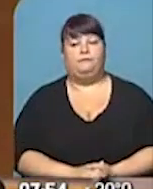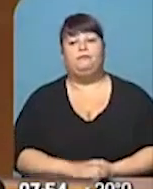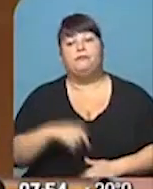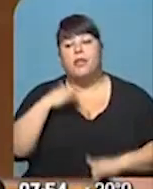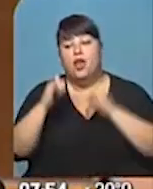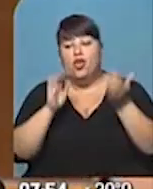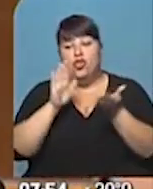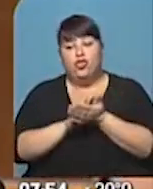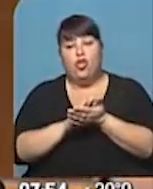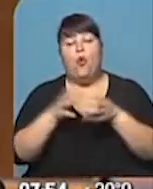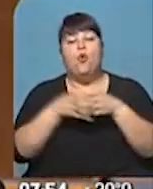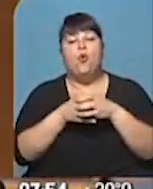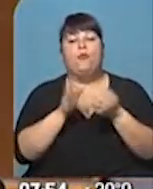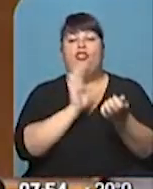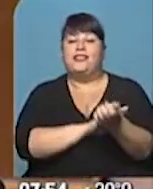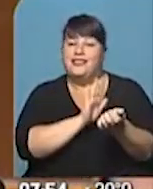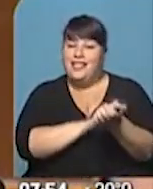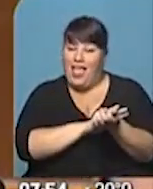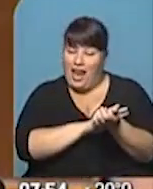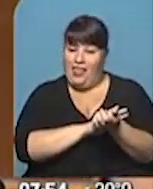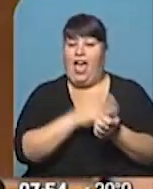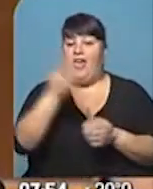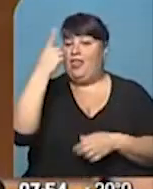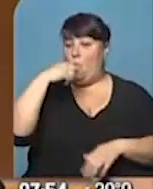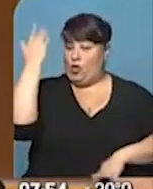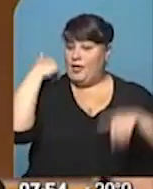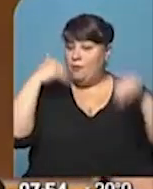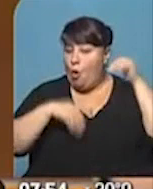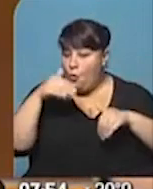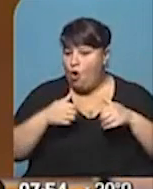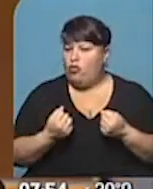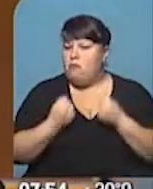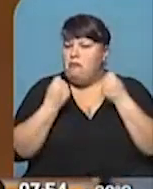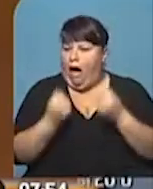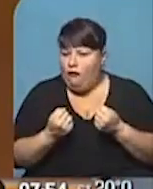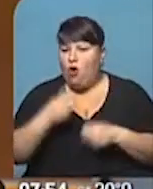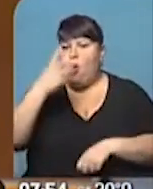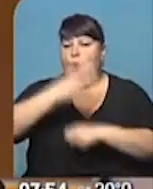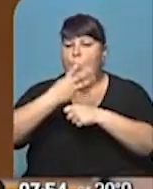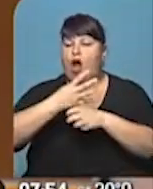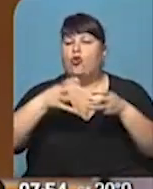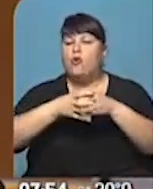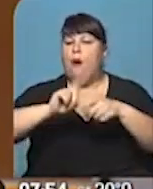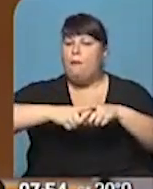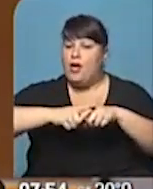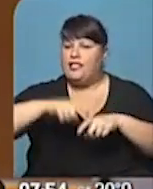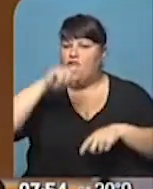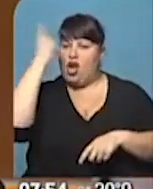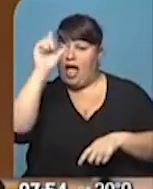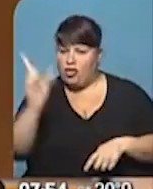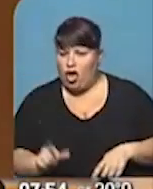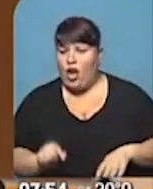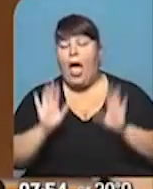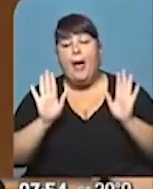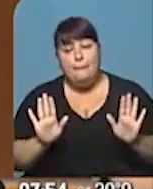Vamos a hablar del frente de izquierda que después de las últimas elecciones se consolidó como la cuarta fuerza a nivel nacional, pero